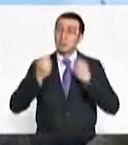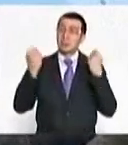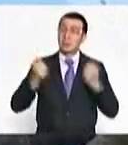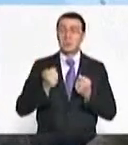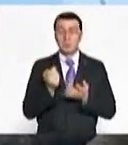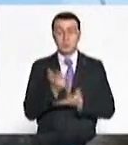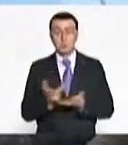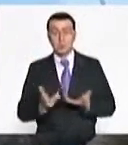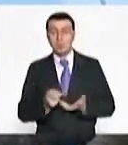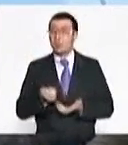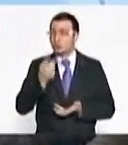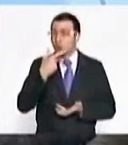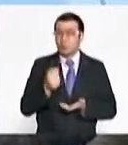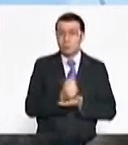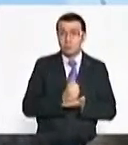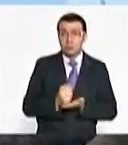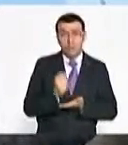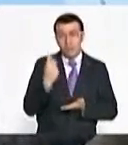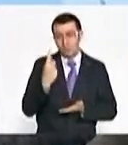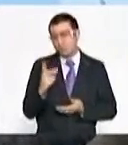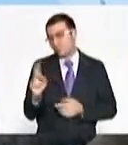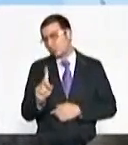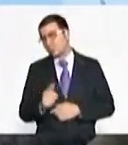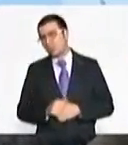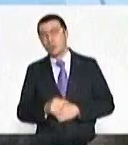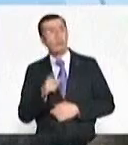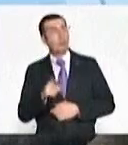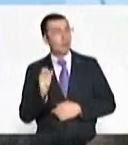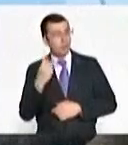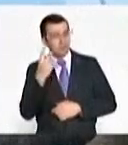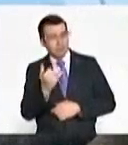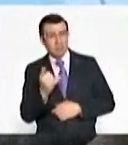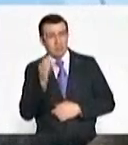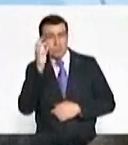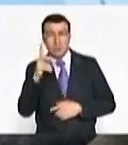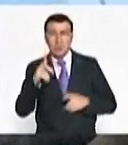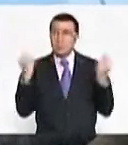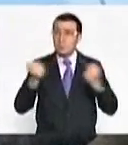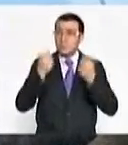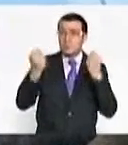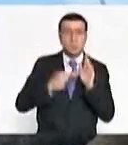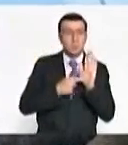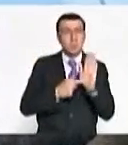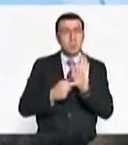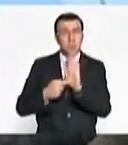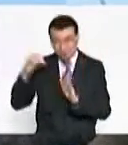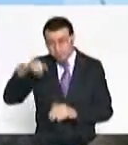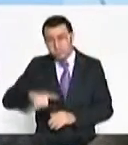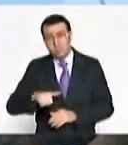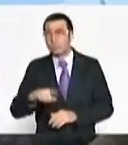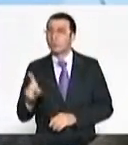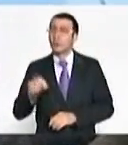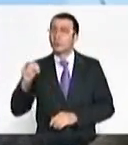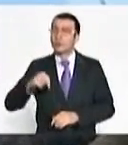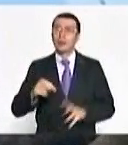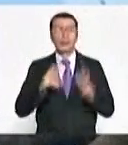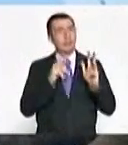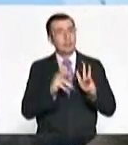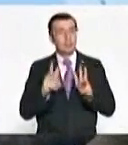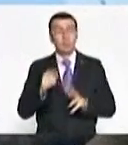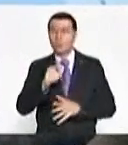productos, ni es un producto comercial, es un programa comercial. Esto es un programa para hacer educación en